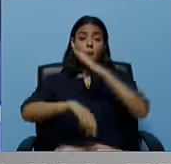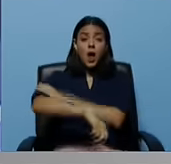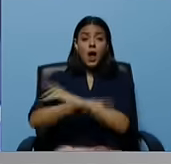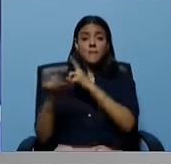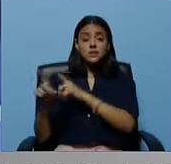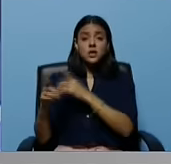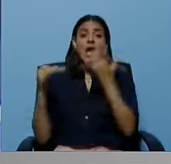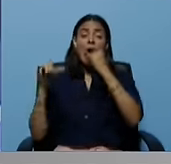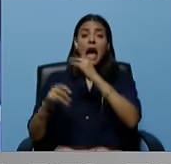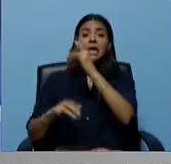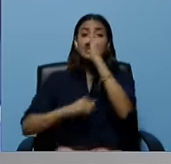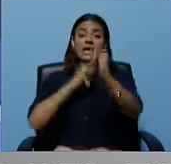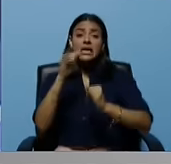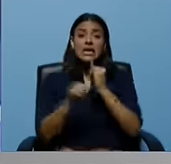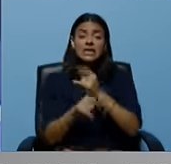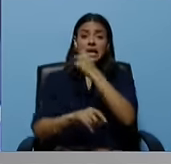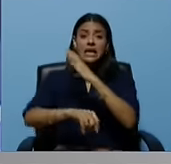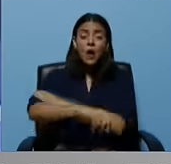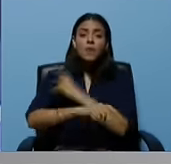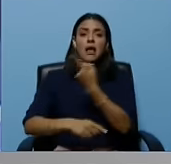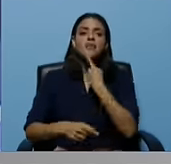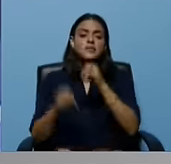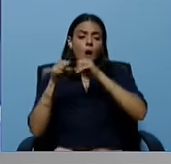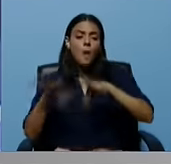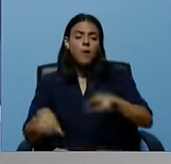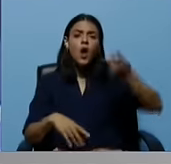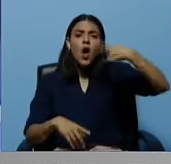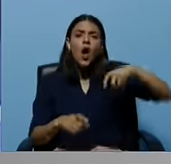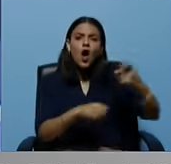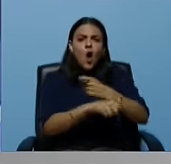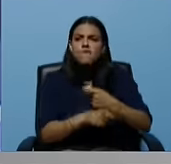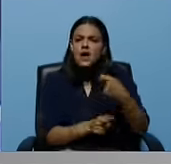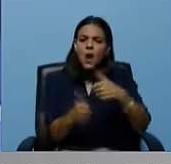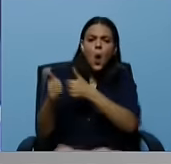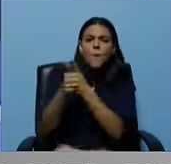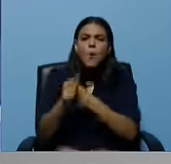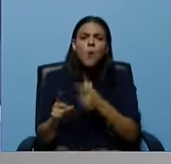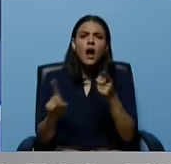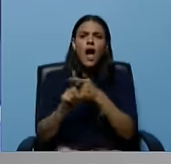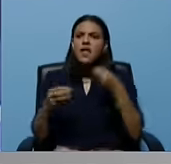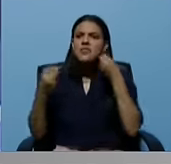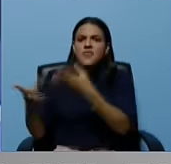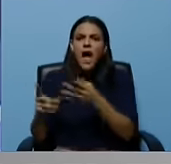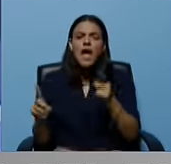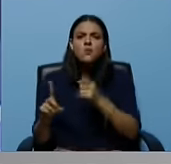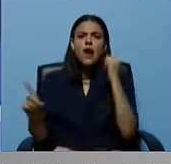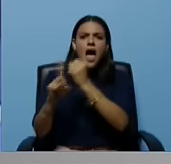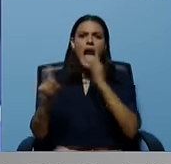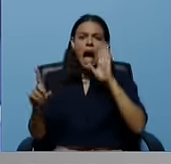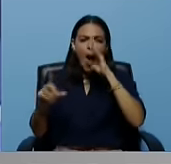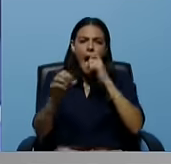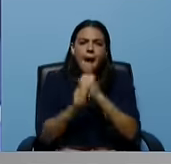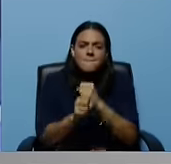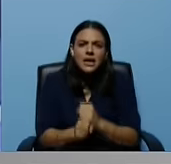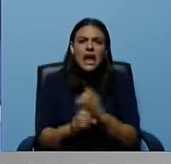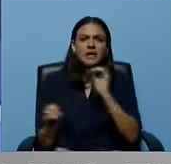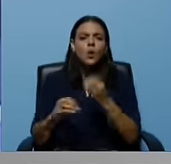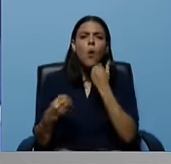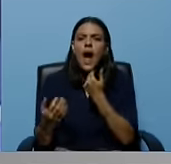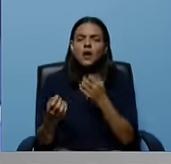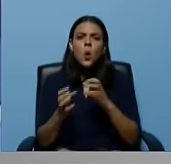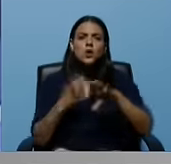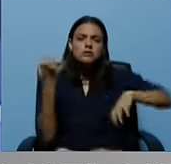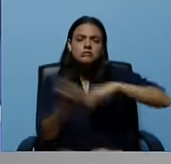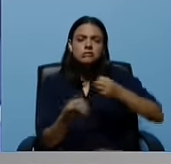extranjera y sectores del extremismo existente aquí en Venezuela. Ningún tipo de situación en la